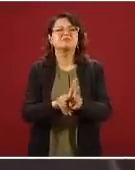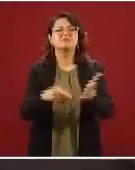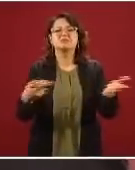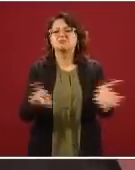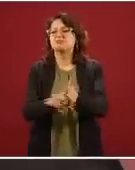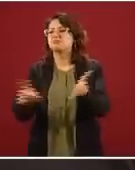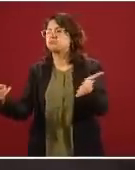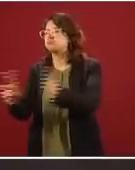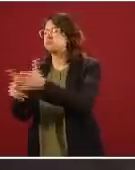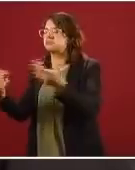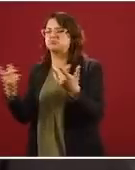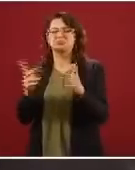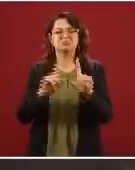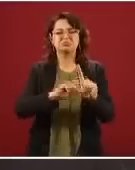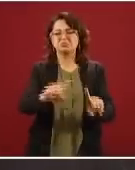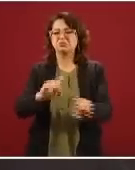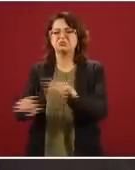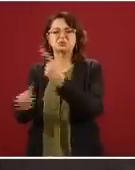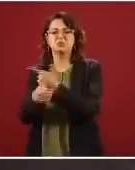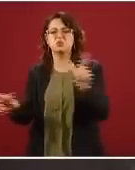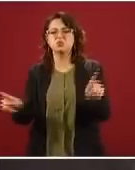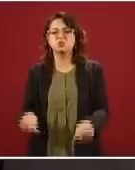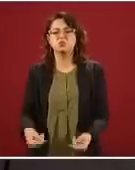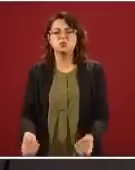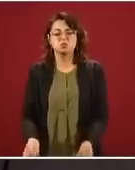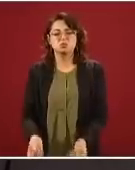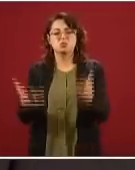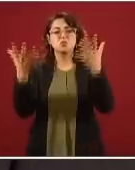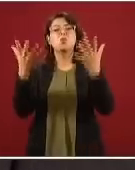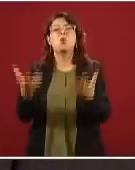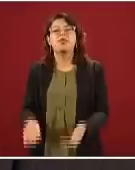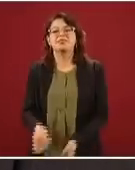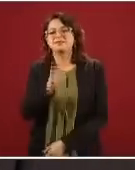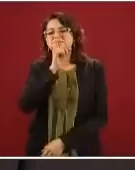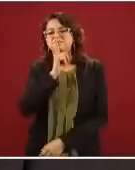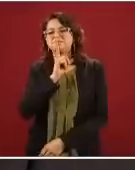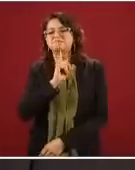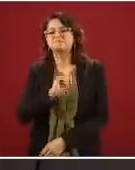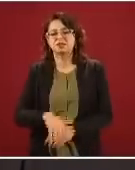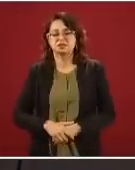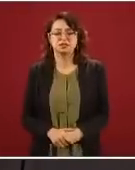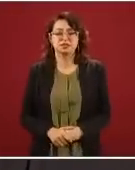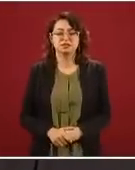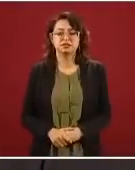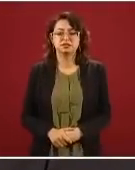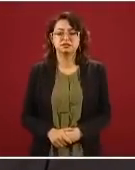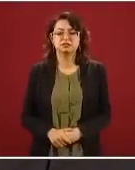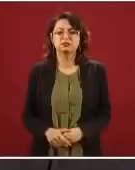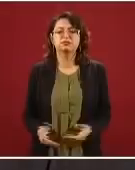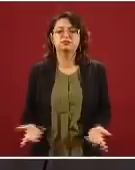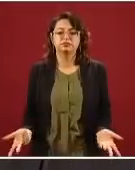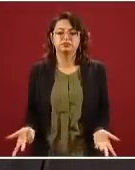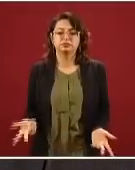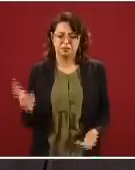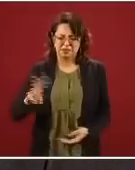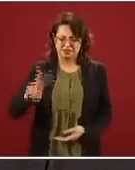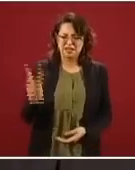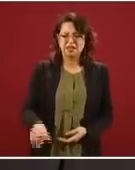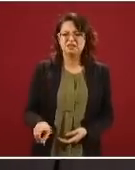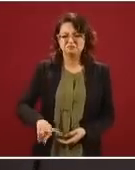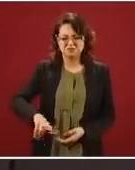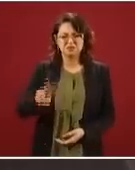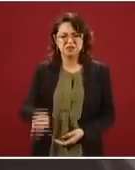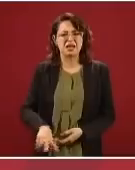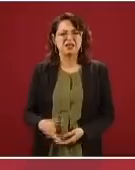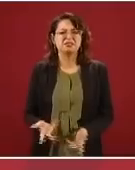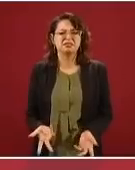y van a ver cuántas mentiras, hablando en plata. Y eso